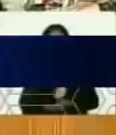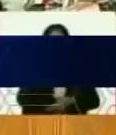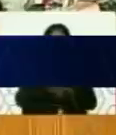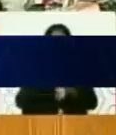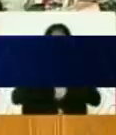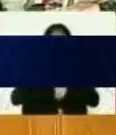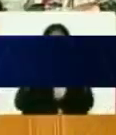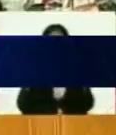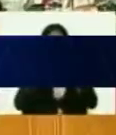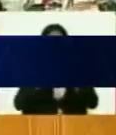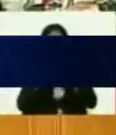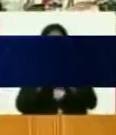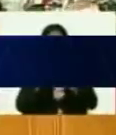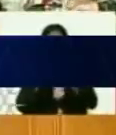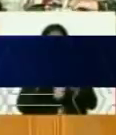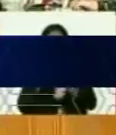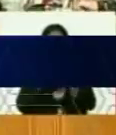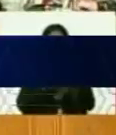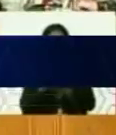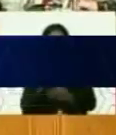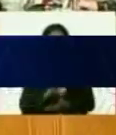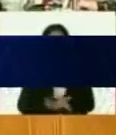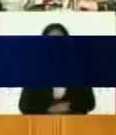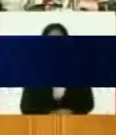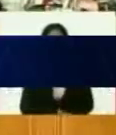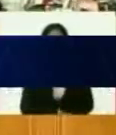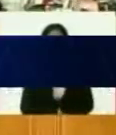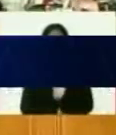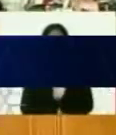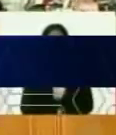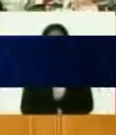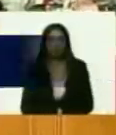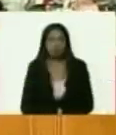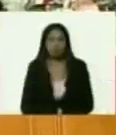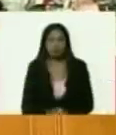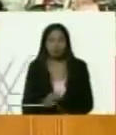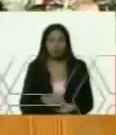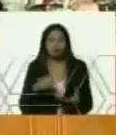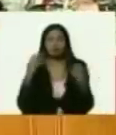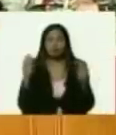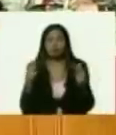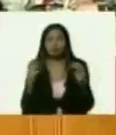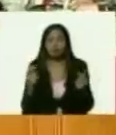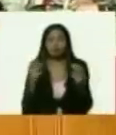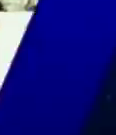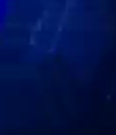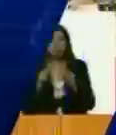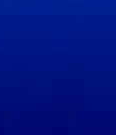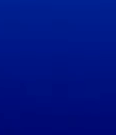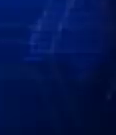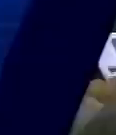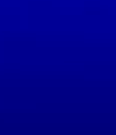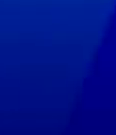En segunda fase, el presidente Nicolás Maduro extendió alerta naranja en la frontera.